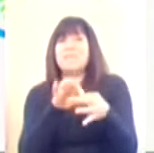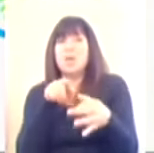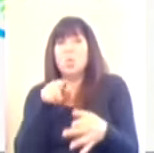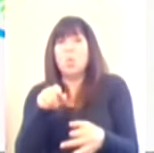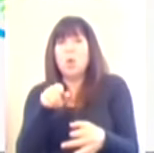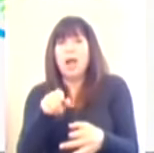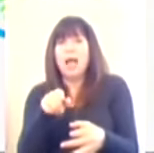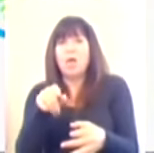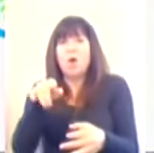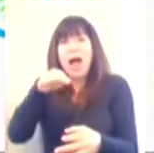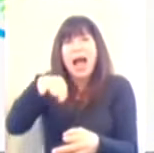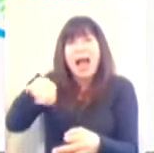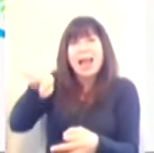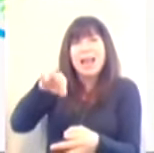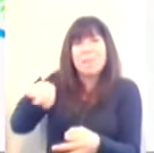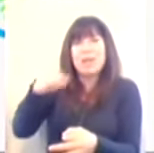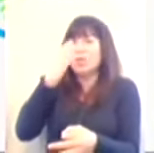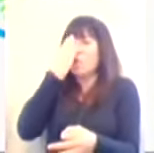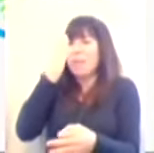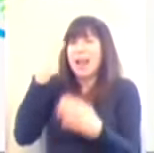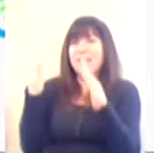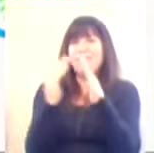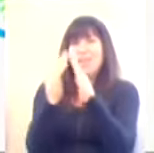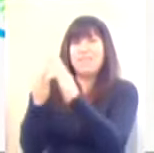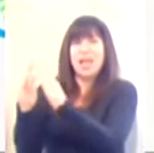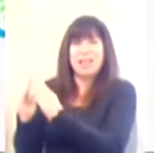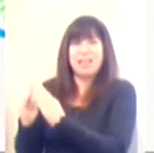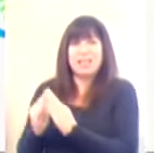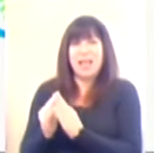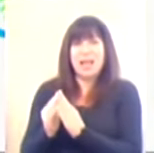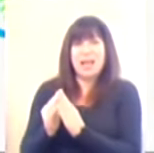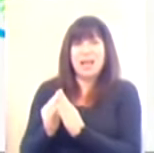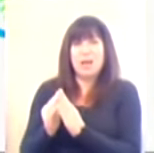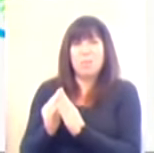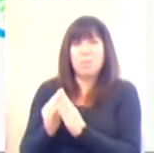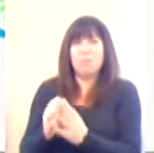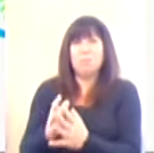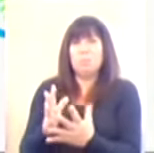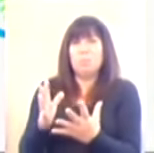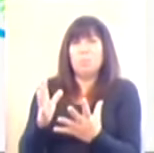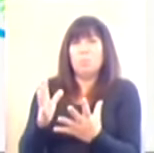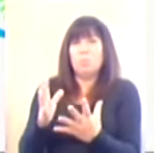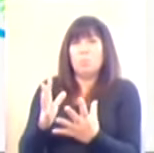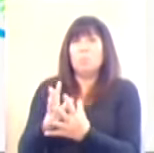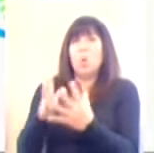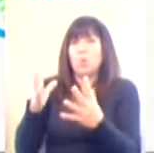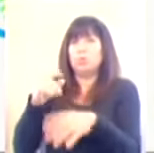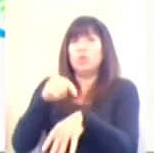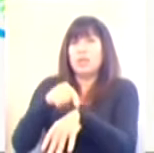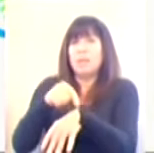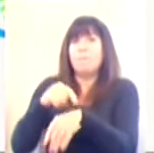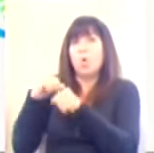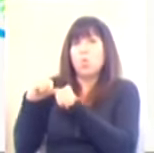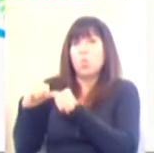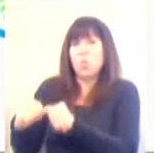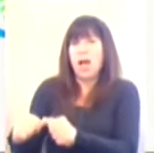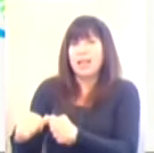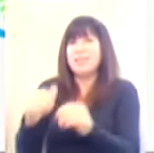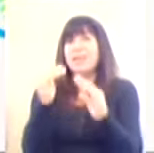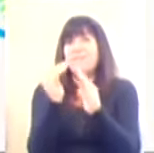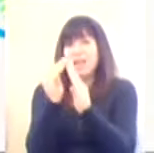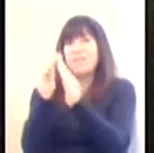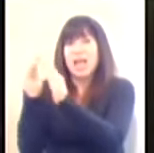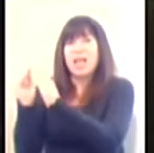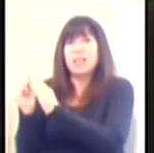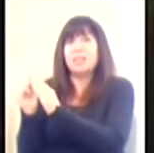mal aislamiento térmico de la vivienda. El stock de vivienda del país es un stock de vivienda que tiene mucho tiempo, la vivienda es un bien que